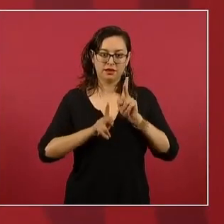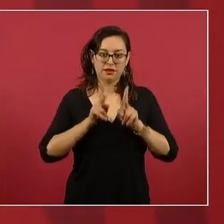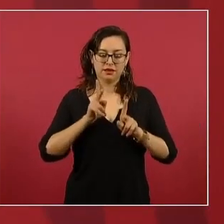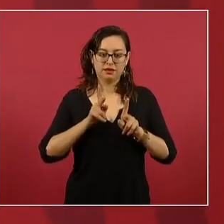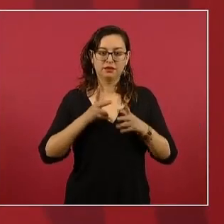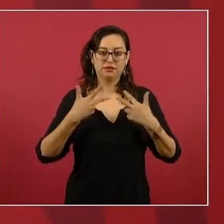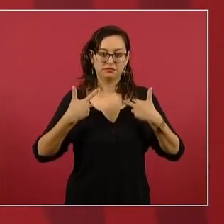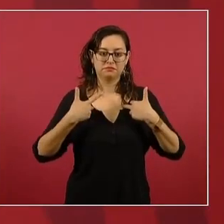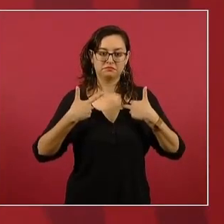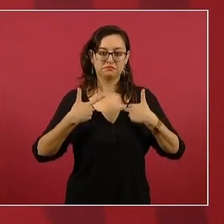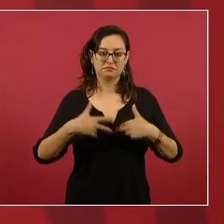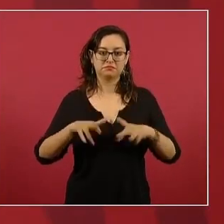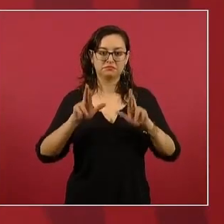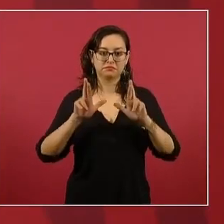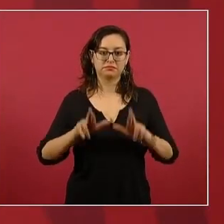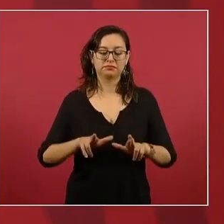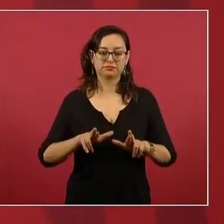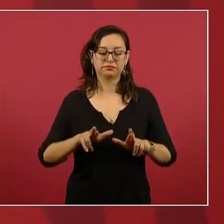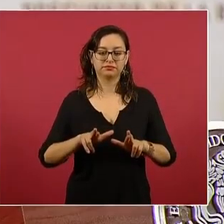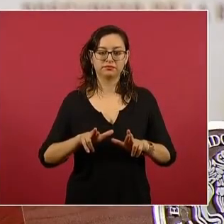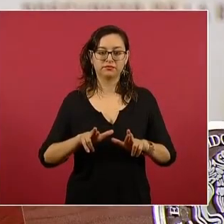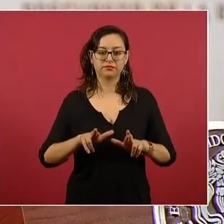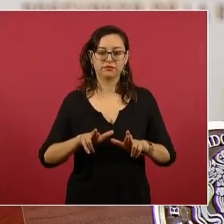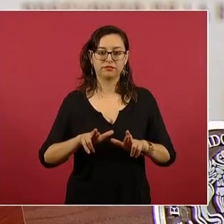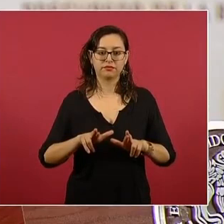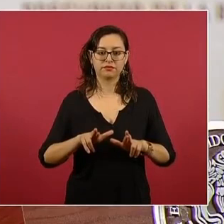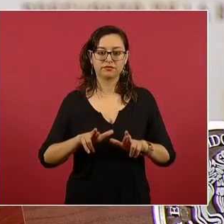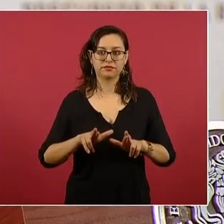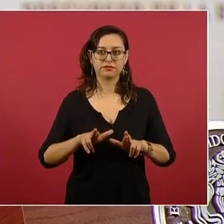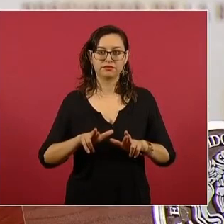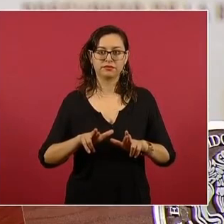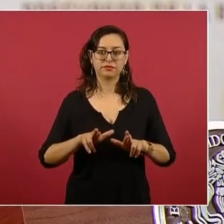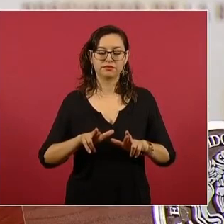los representantes del